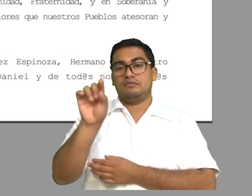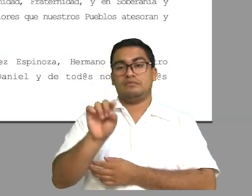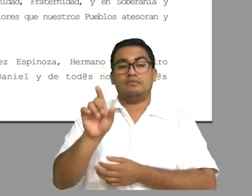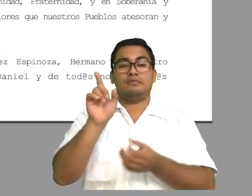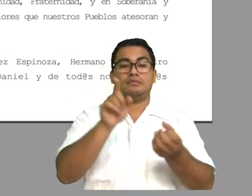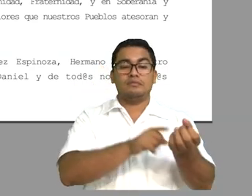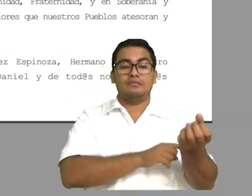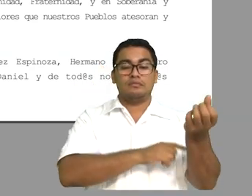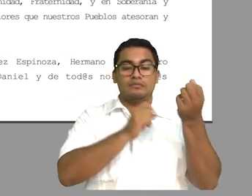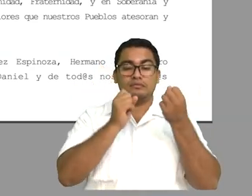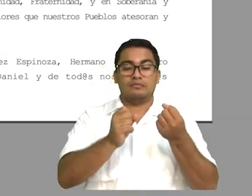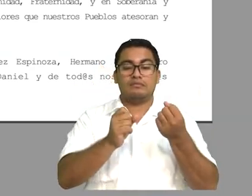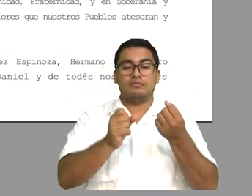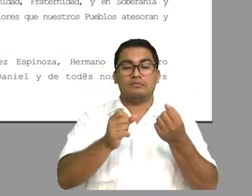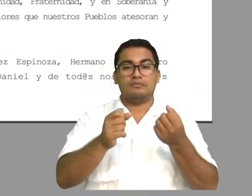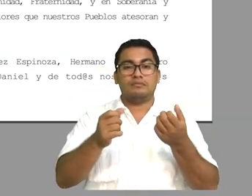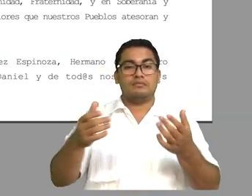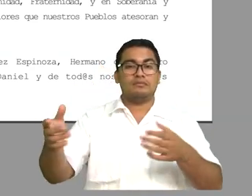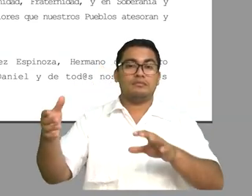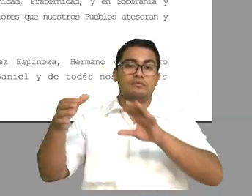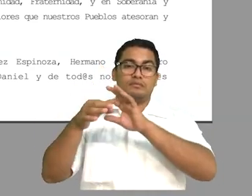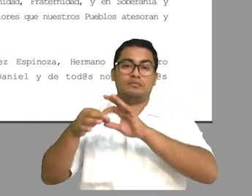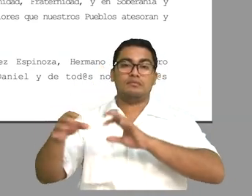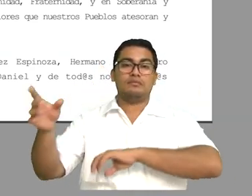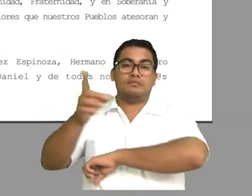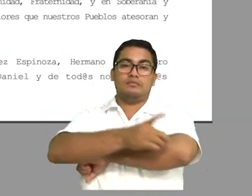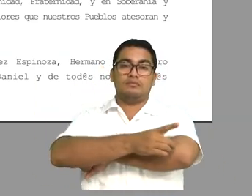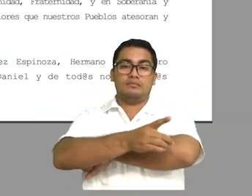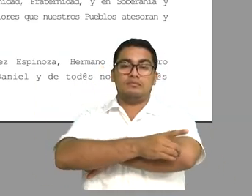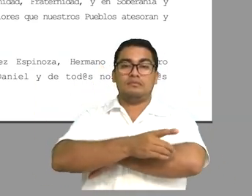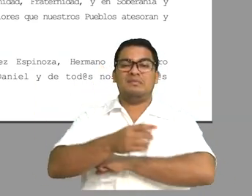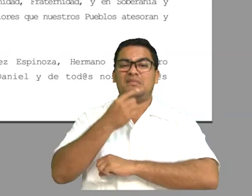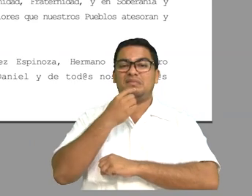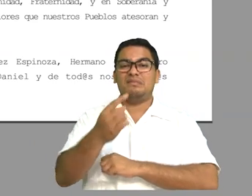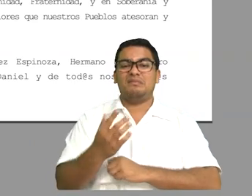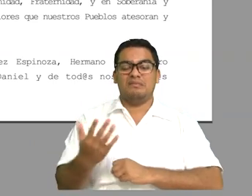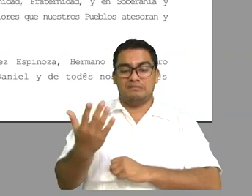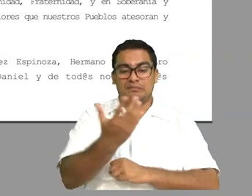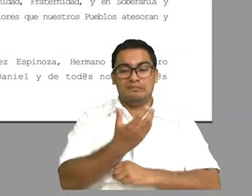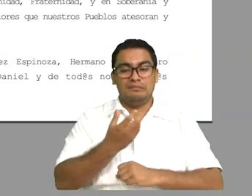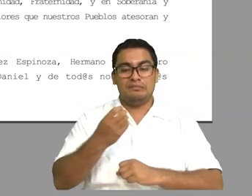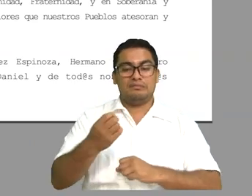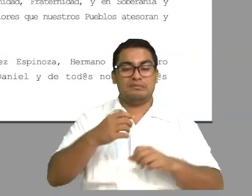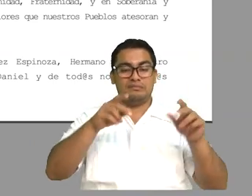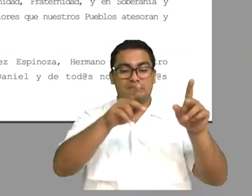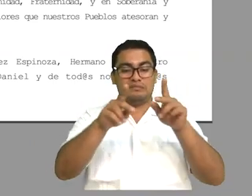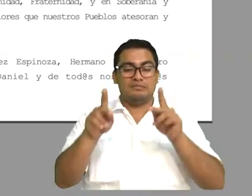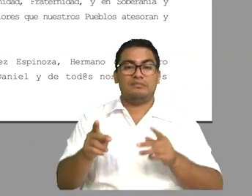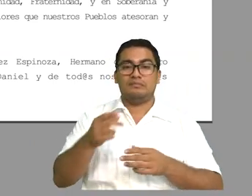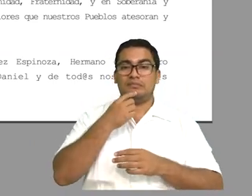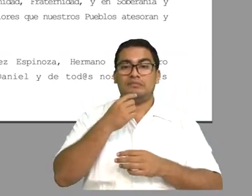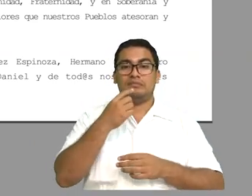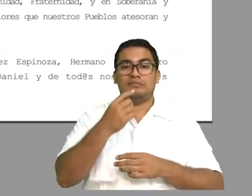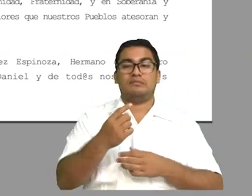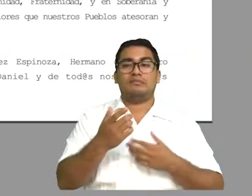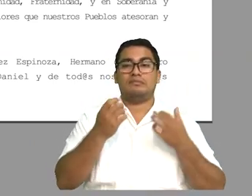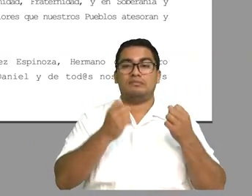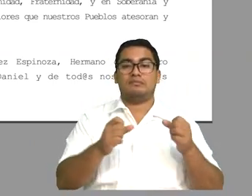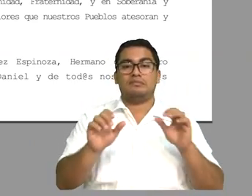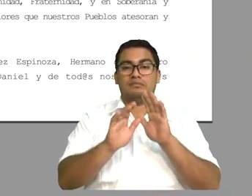hermano de nuestro comandante Daniel y de todos nosotros y todas